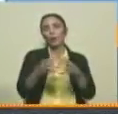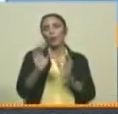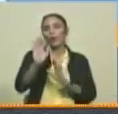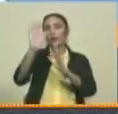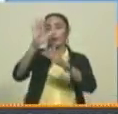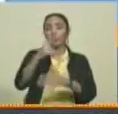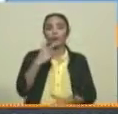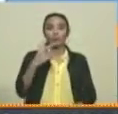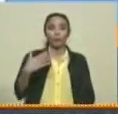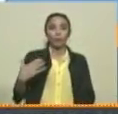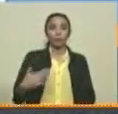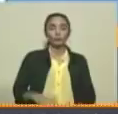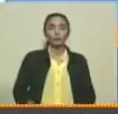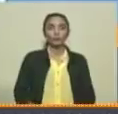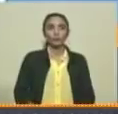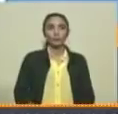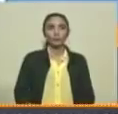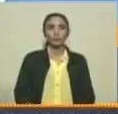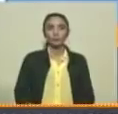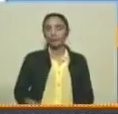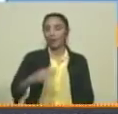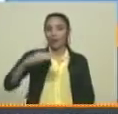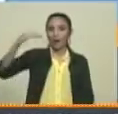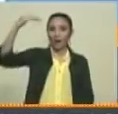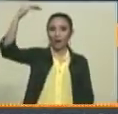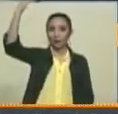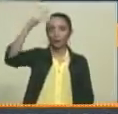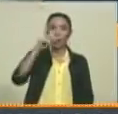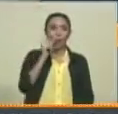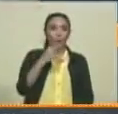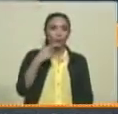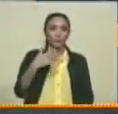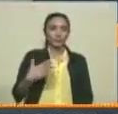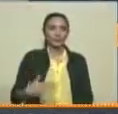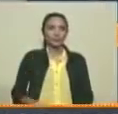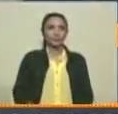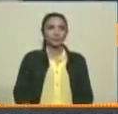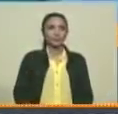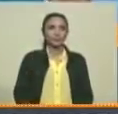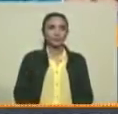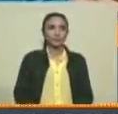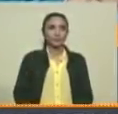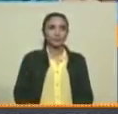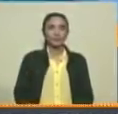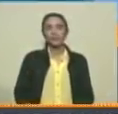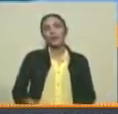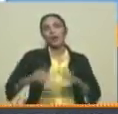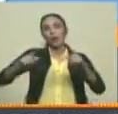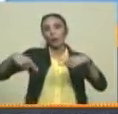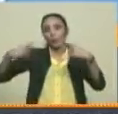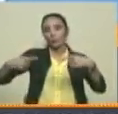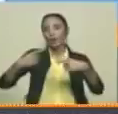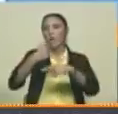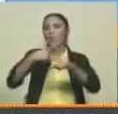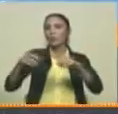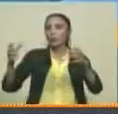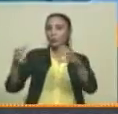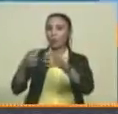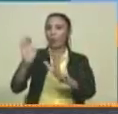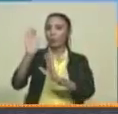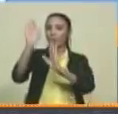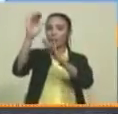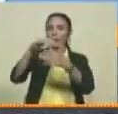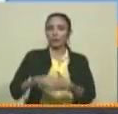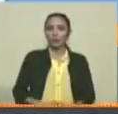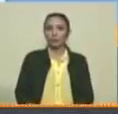de Marte, no marciano, ¿ah? Contra Cleveland, el otro equipo de básquet.